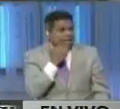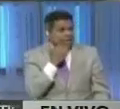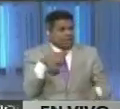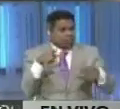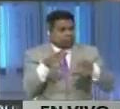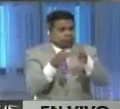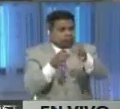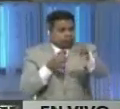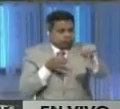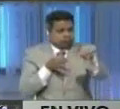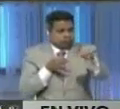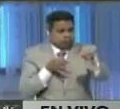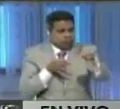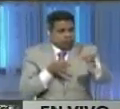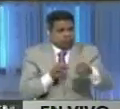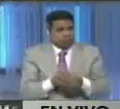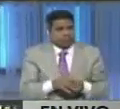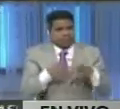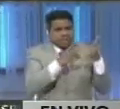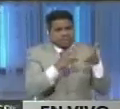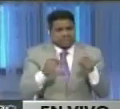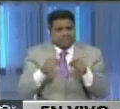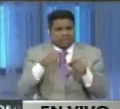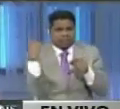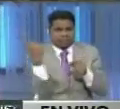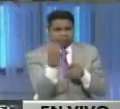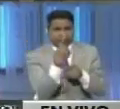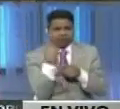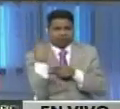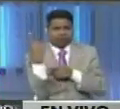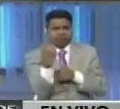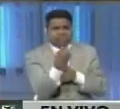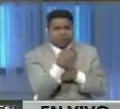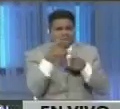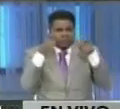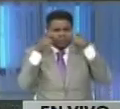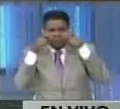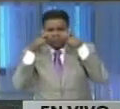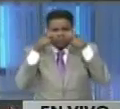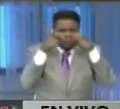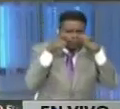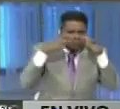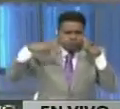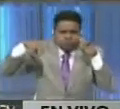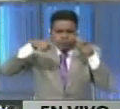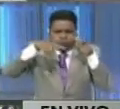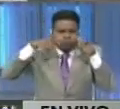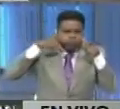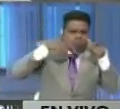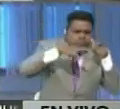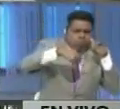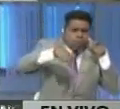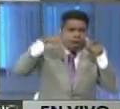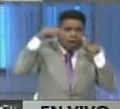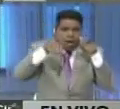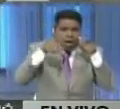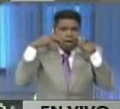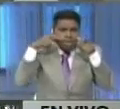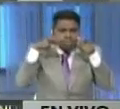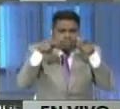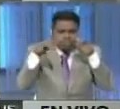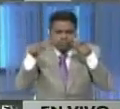de una operación aérea y incursionaron al mando del comandante de la Sodi conjuntamente con la 22 brigada